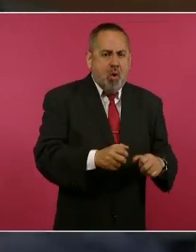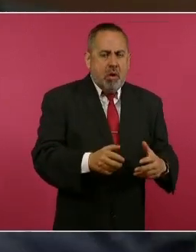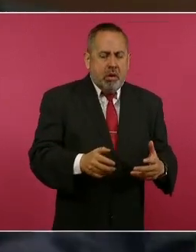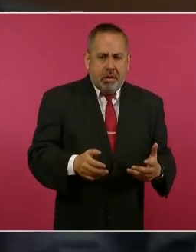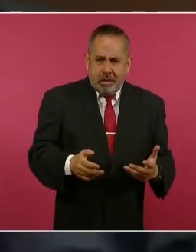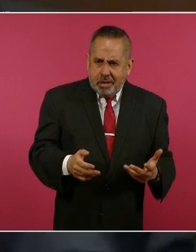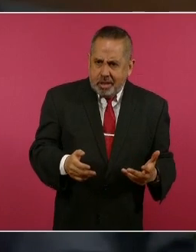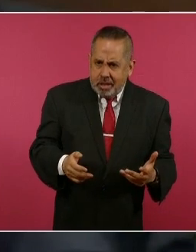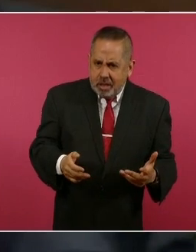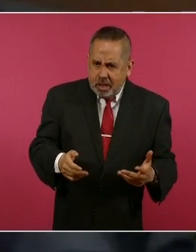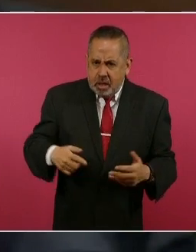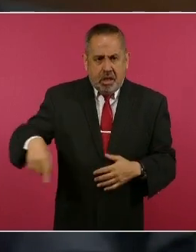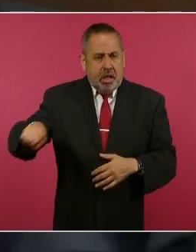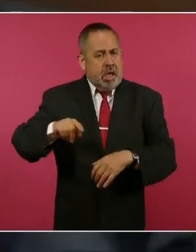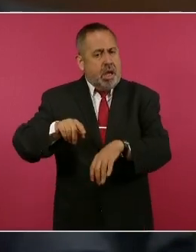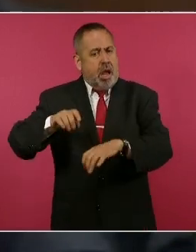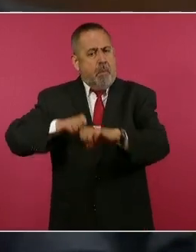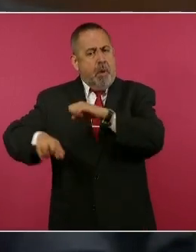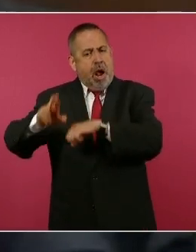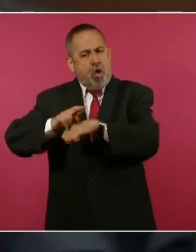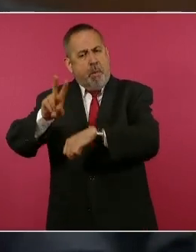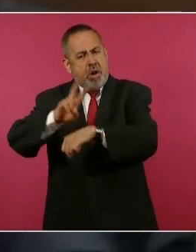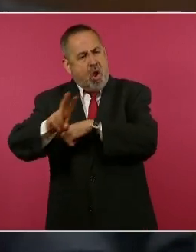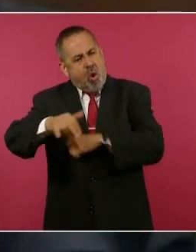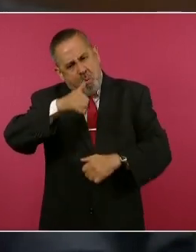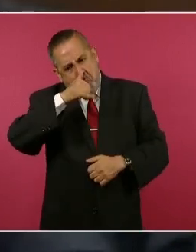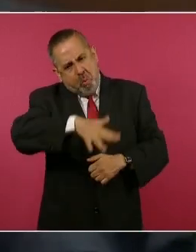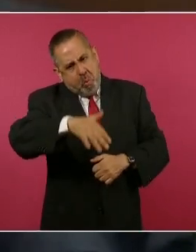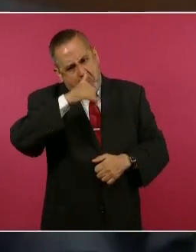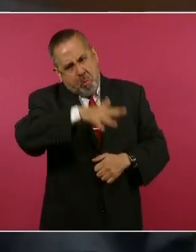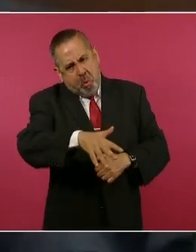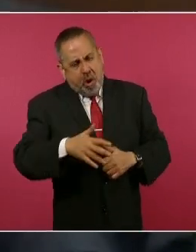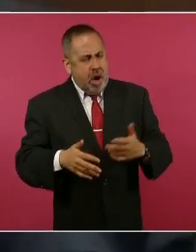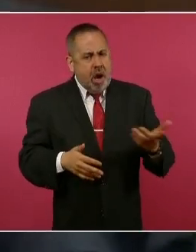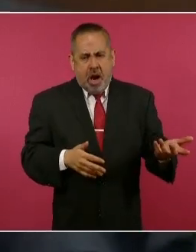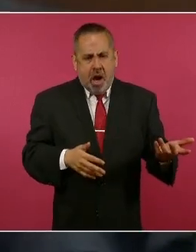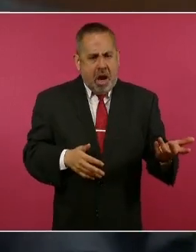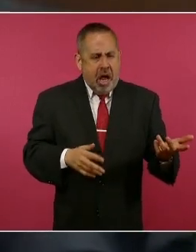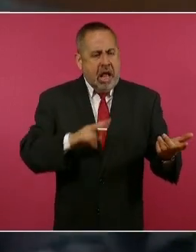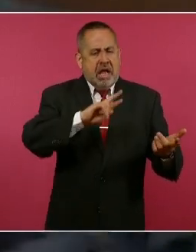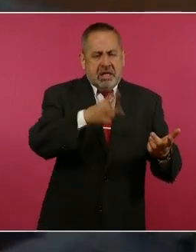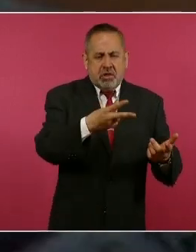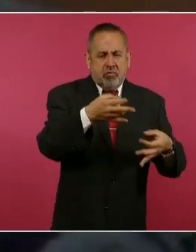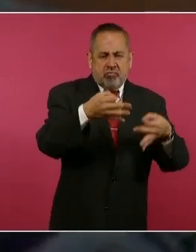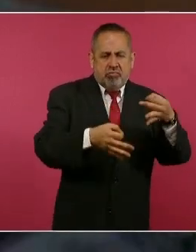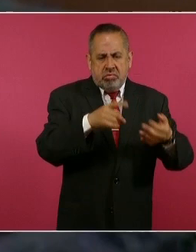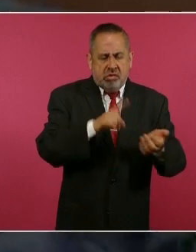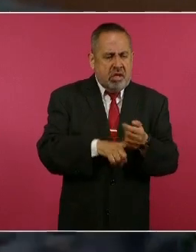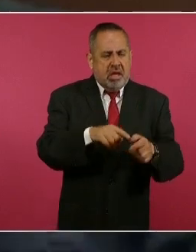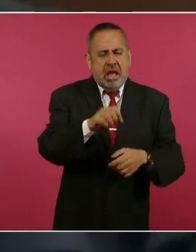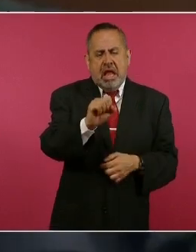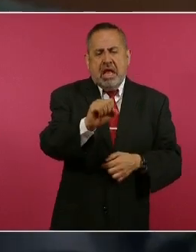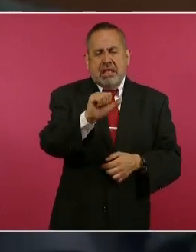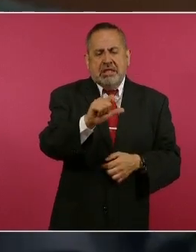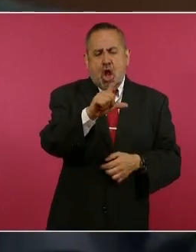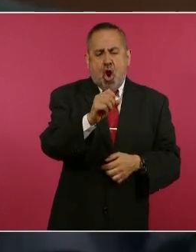La protesta del embajador venezolano de entonces, al viceministro Guido Michelin Salomón,